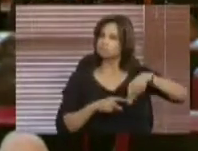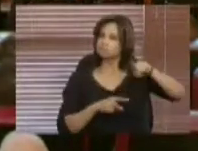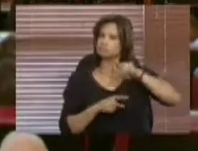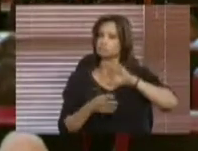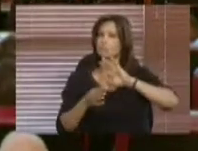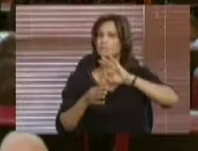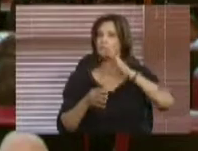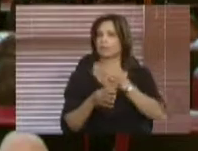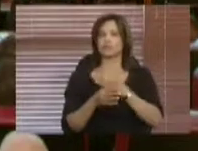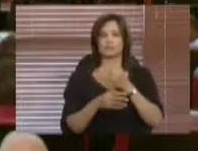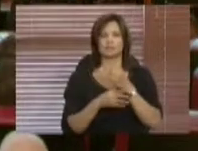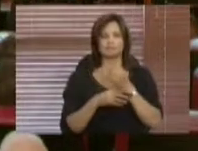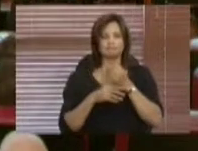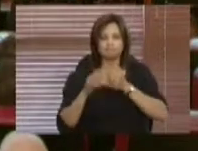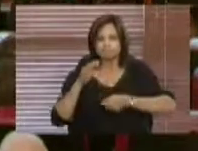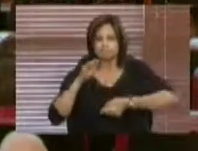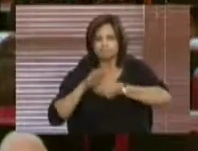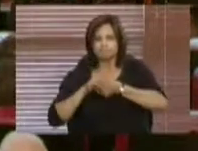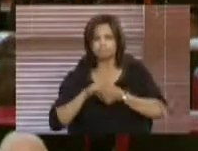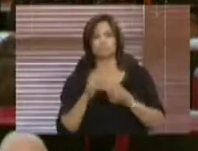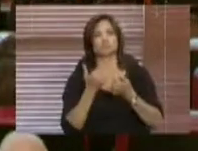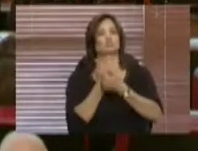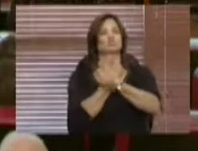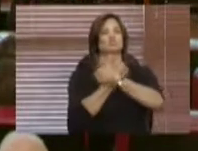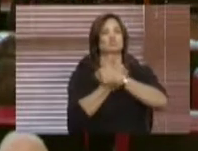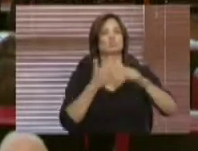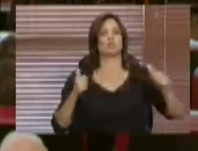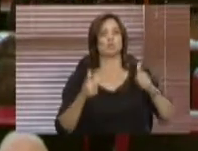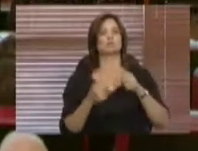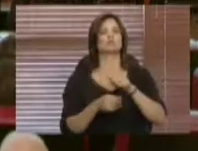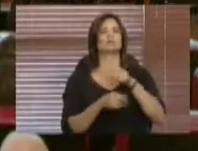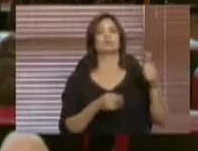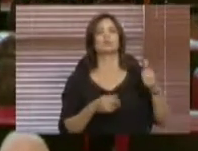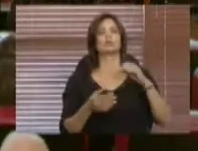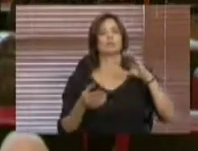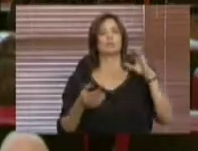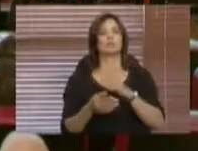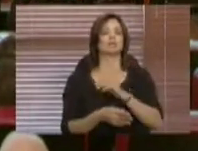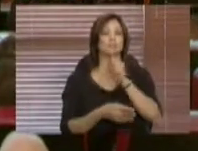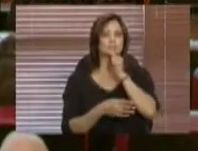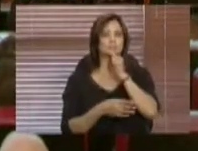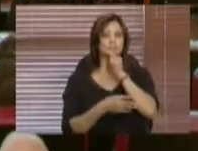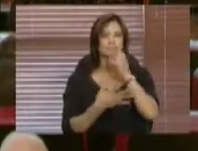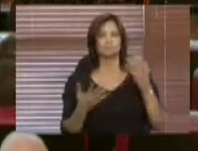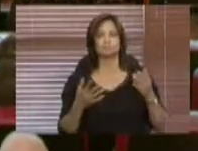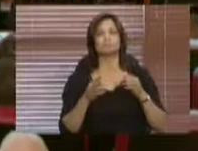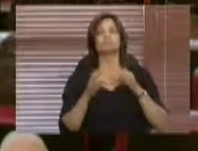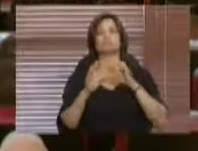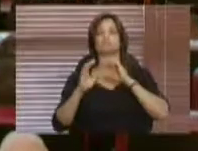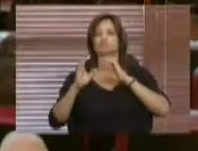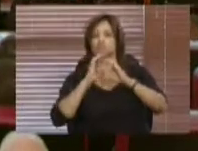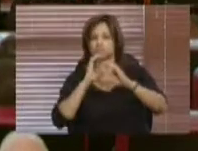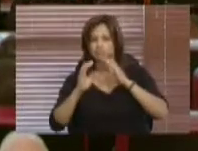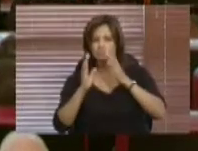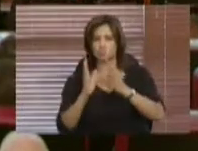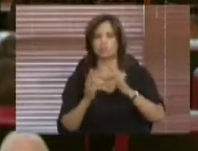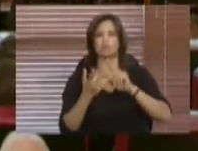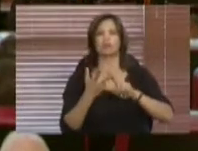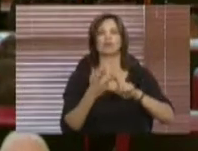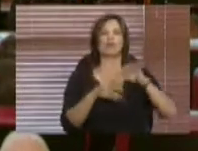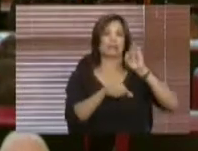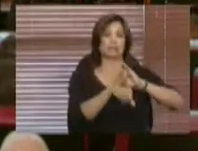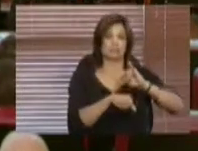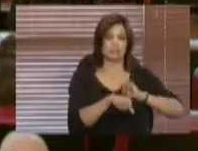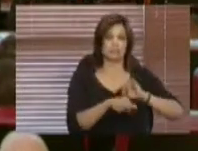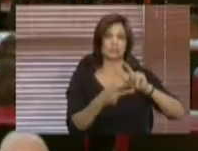poderes invisibles, así como de cualquiera otros poderes privados, como los medios de comunicación, las